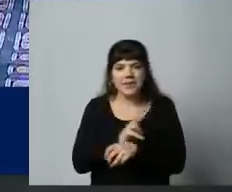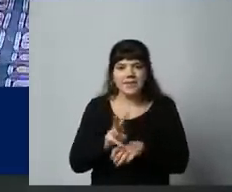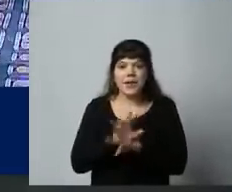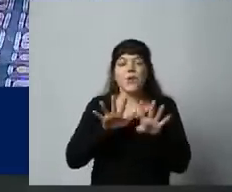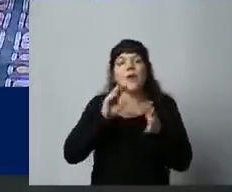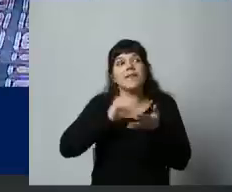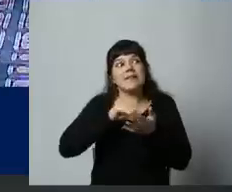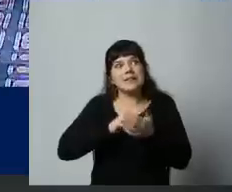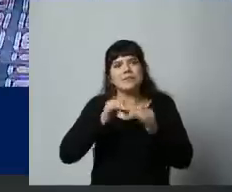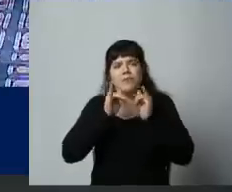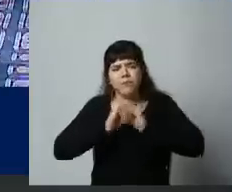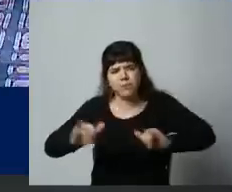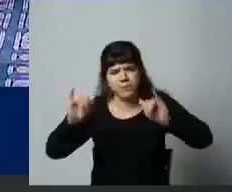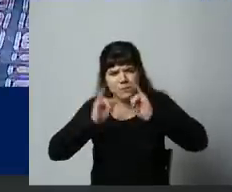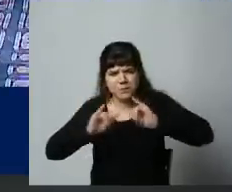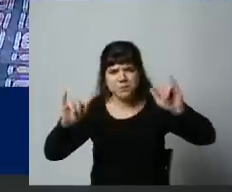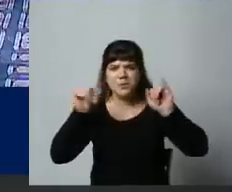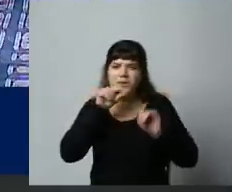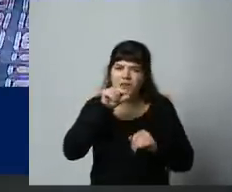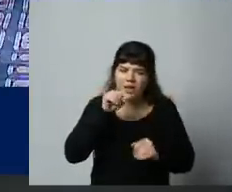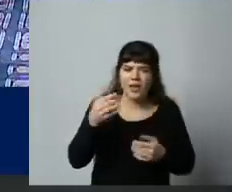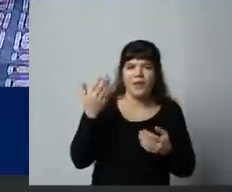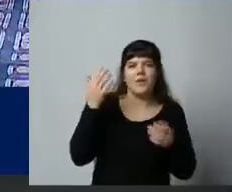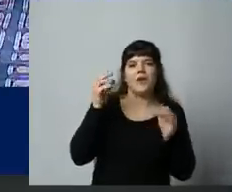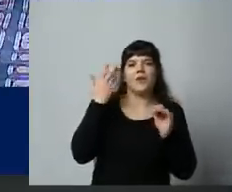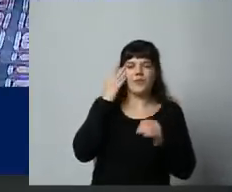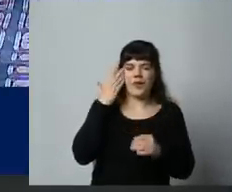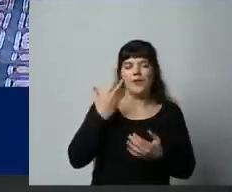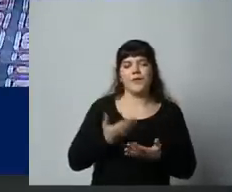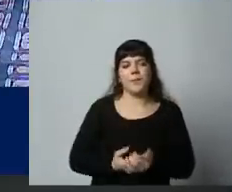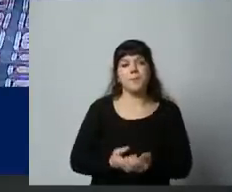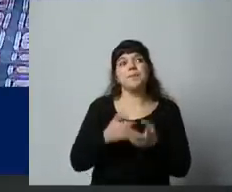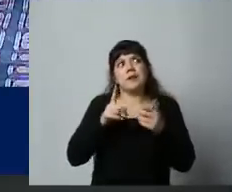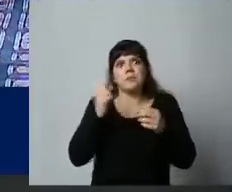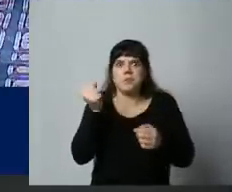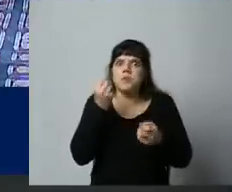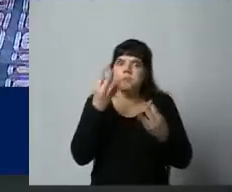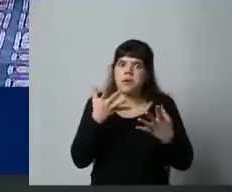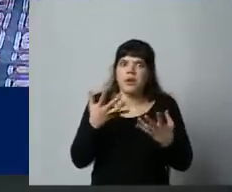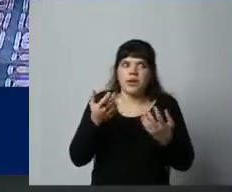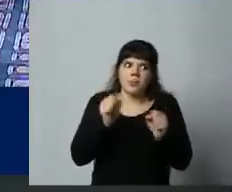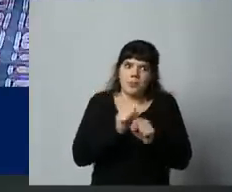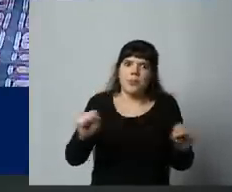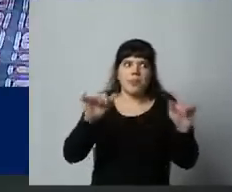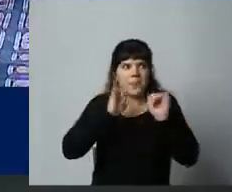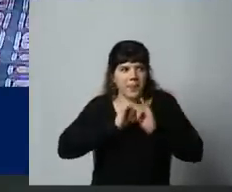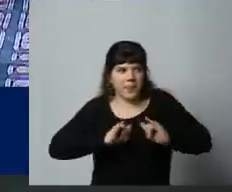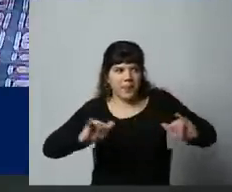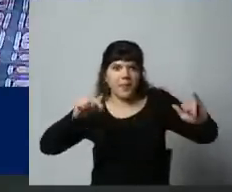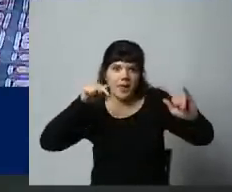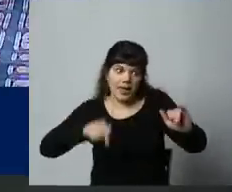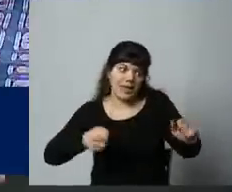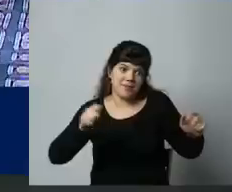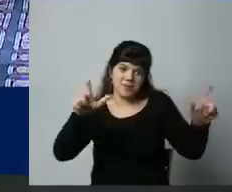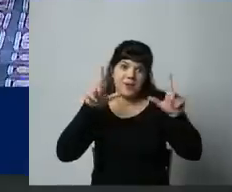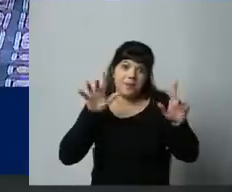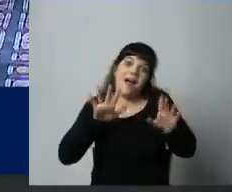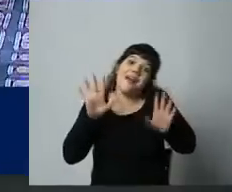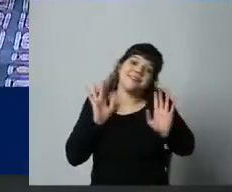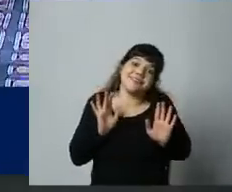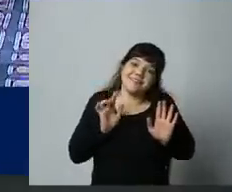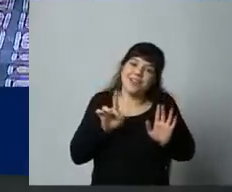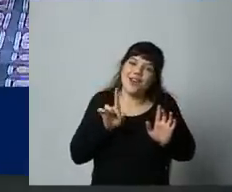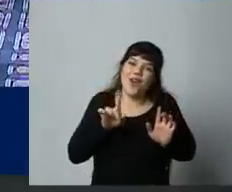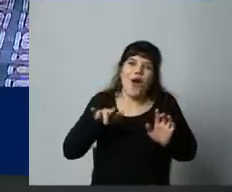consecutiva en tendencia en las redes sociales eso es muy importante porque nos ayuda a difundir la existencia de este programa porque este programa se difunde así no